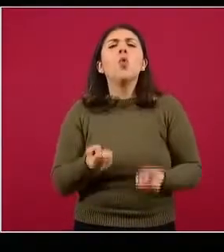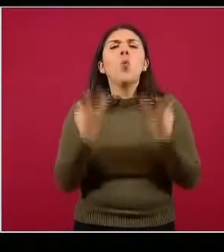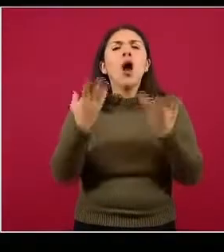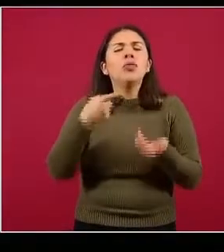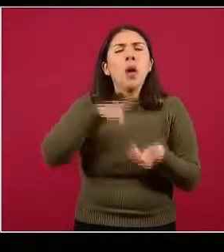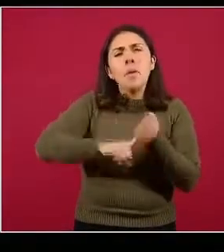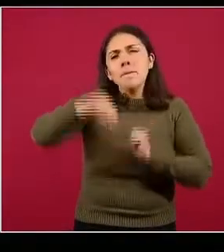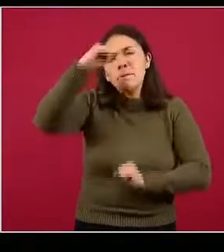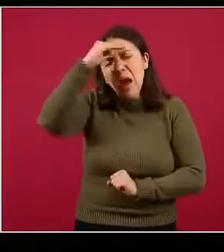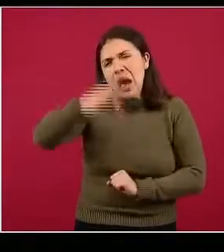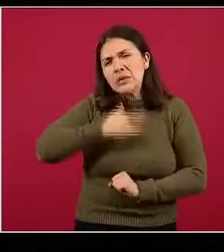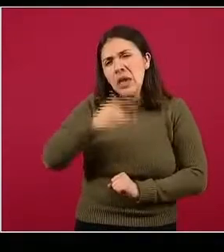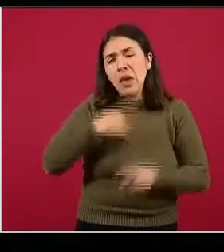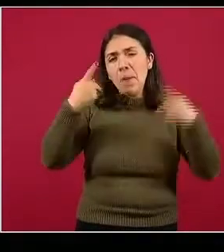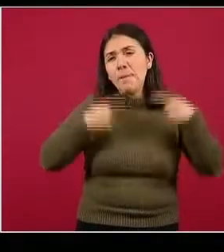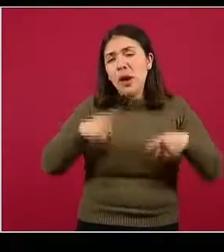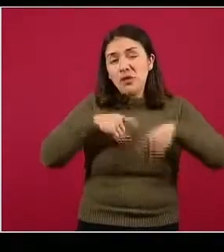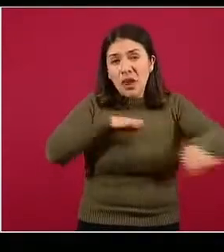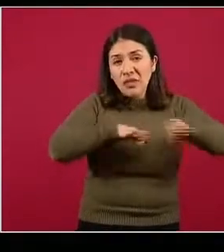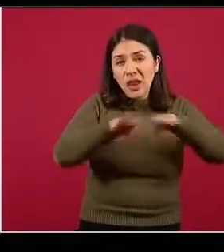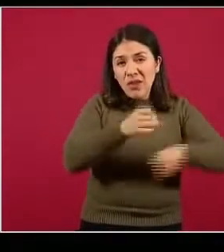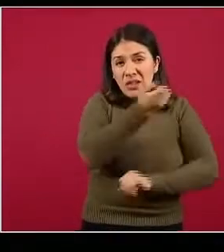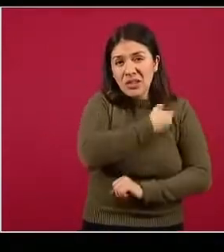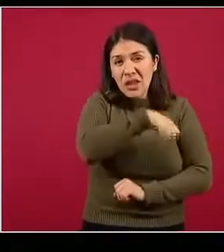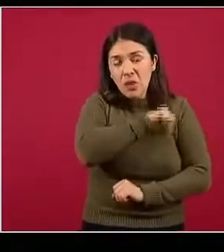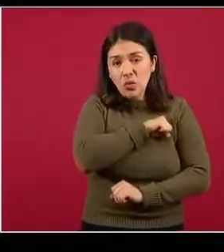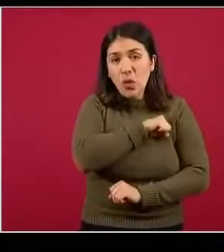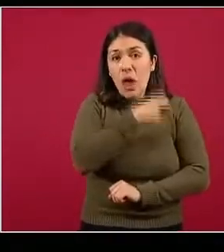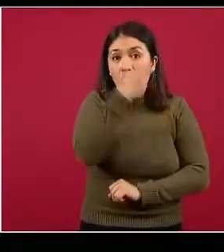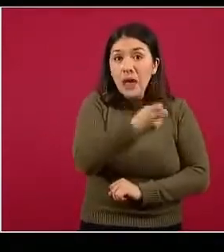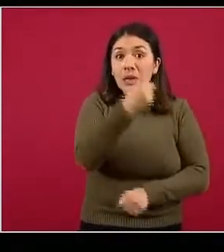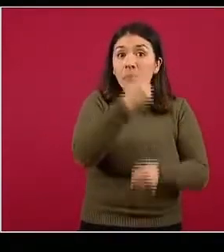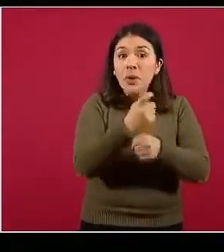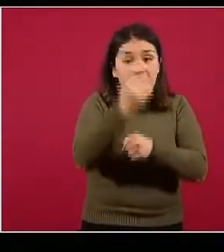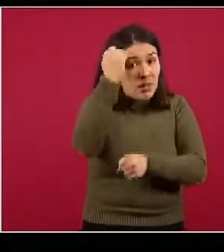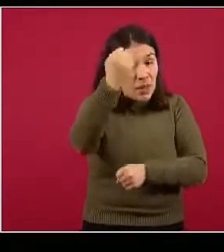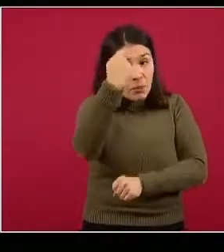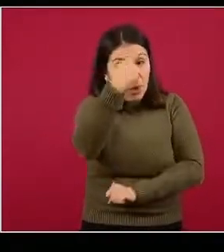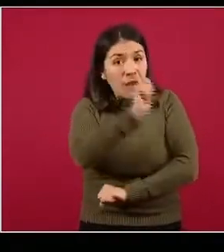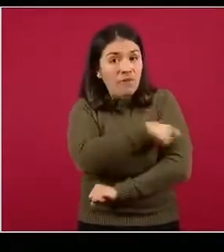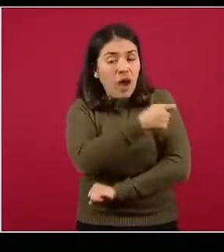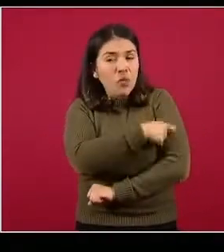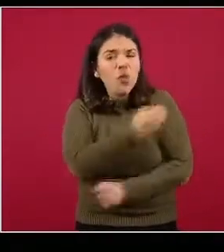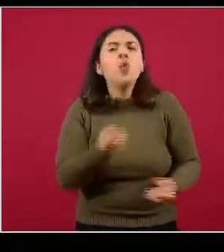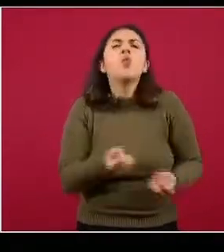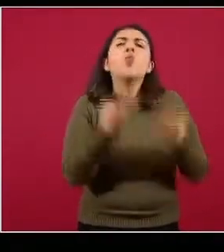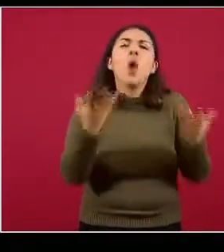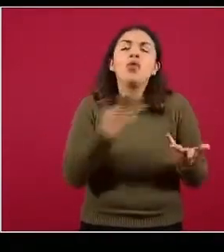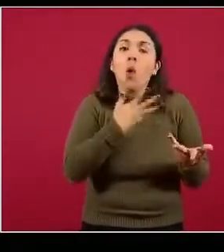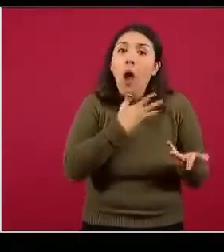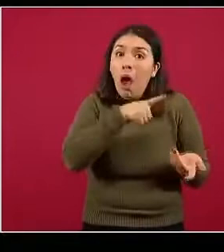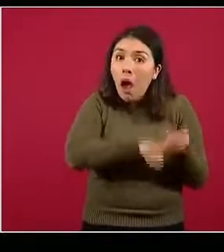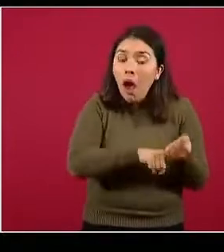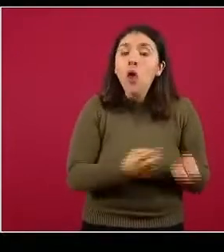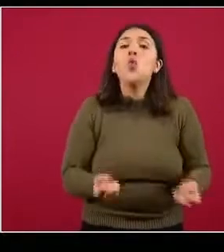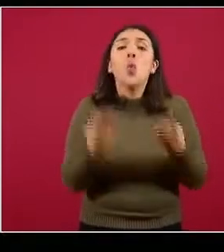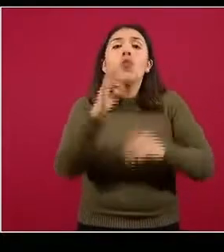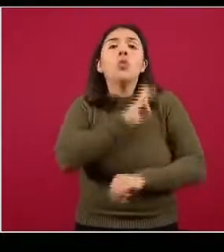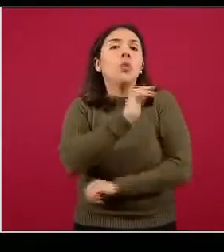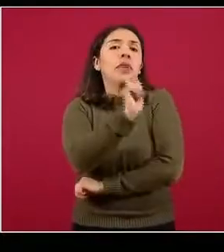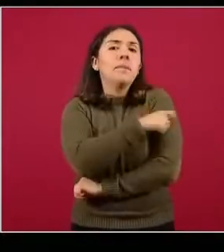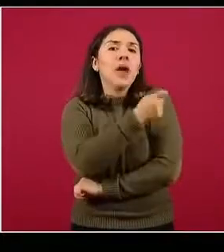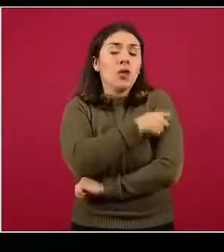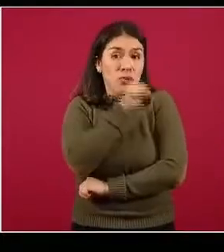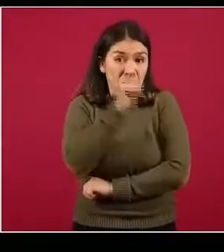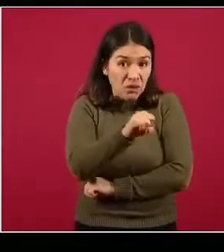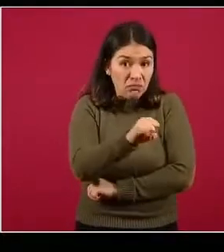médico, del personal de salud se está considerando en esta primera etapa? Es decir, ¿cuántos hay y cuántos se van a beneficiar?